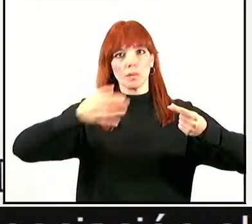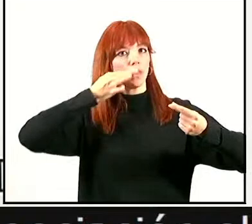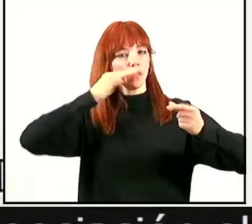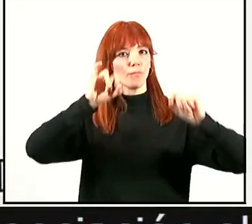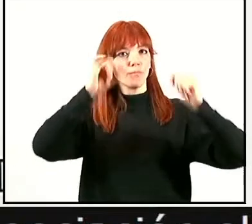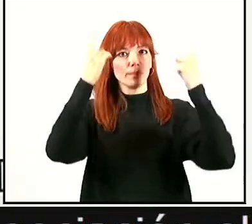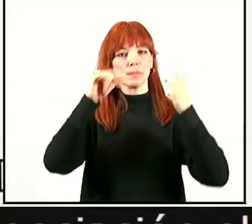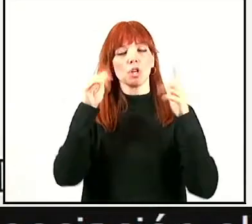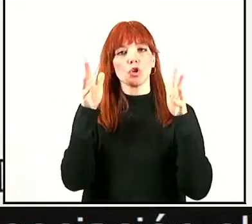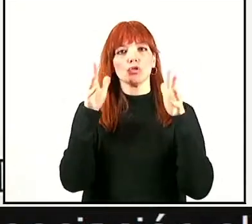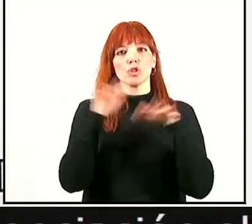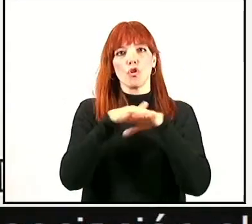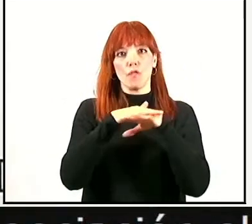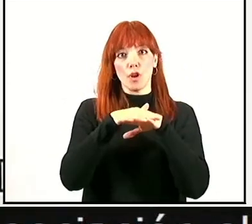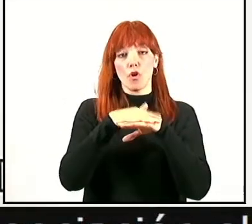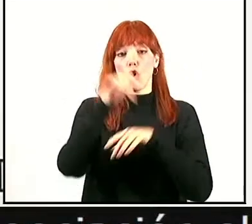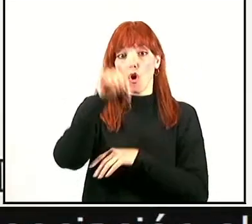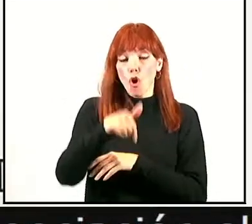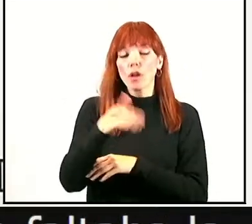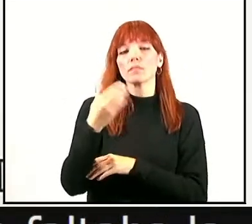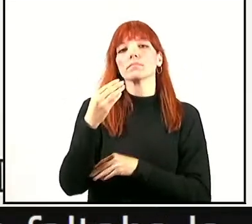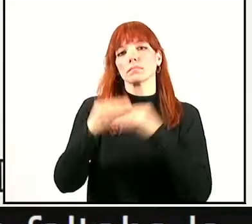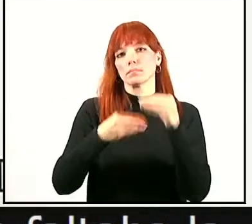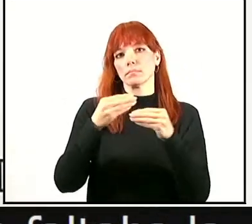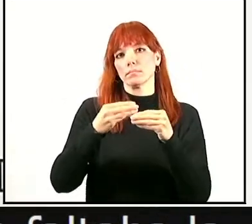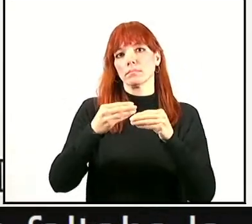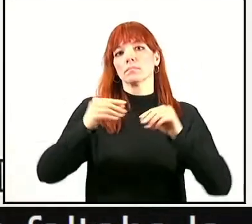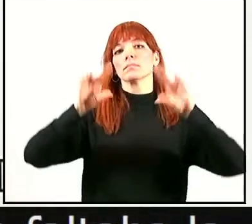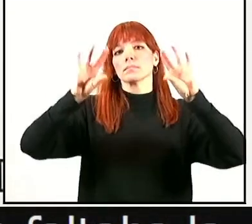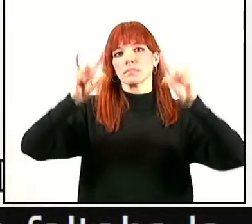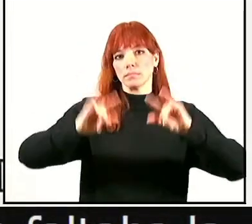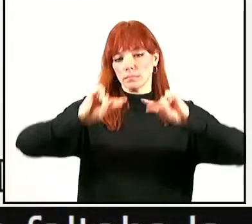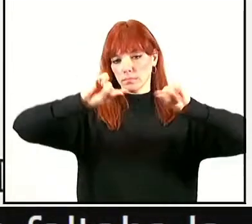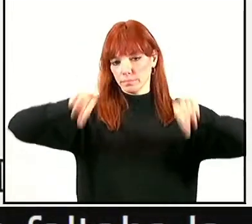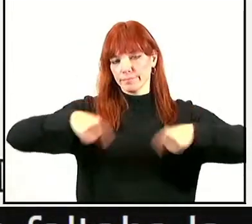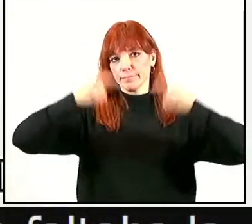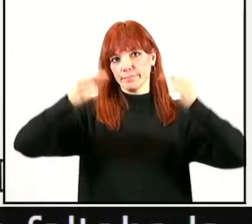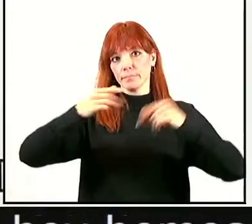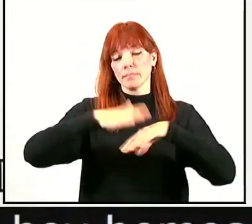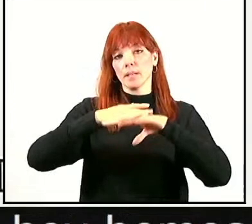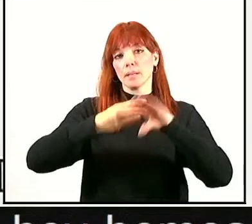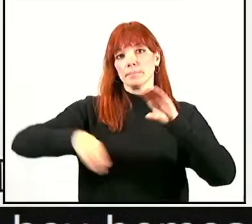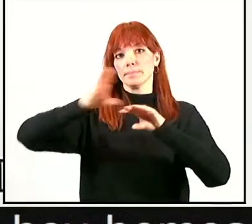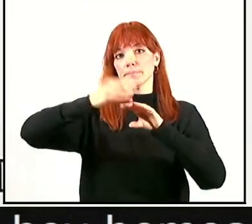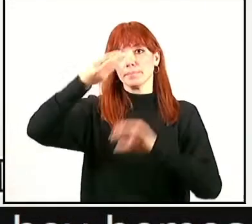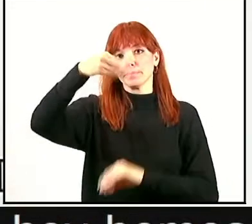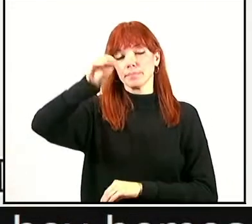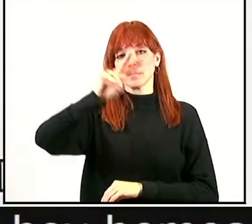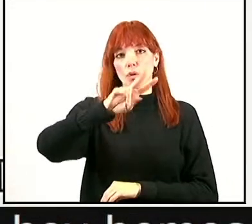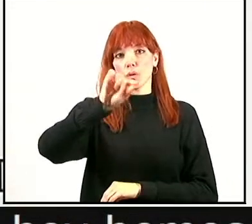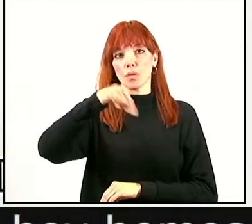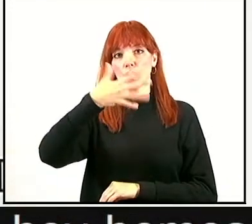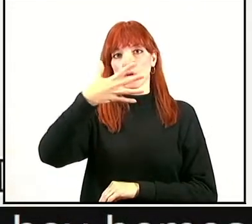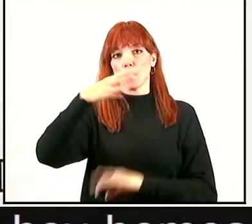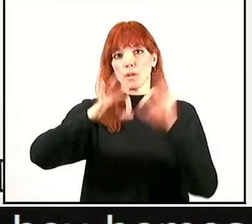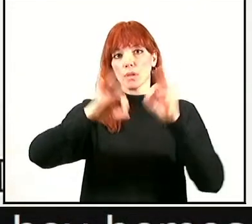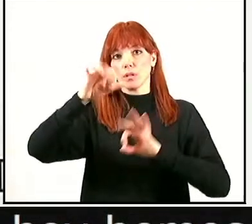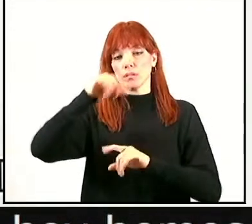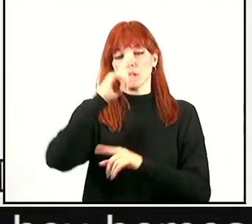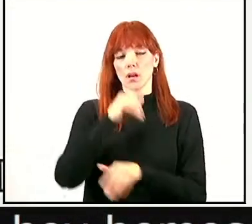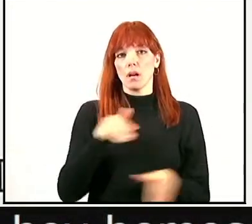de Gobierno. Lo que hoy hemos hecho es la ratificación de esta subida del 2,5% para este